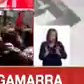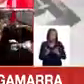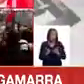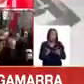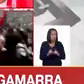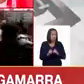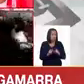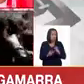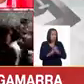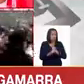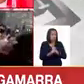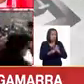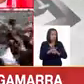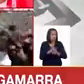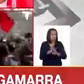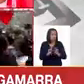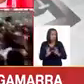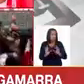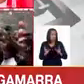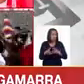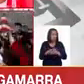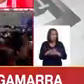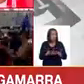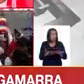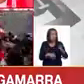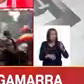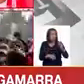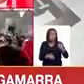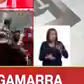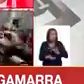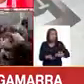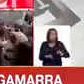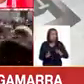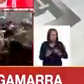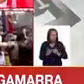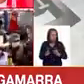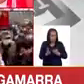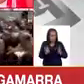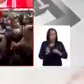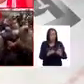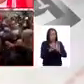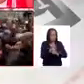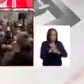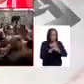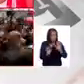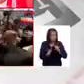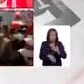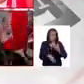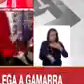su seguridad personal, seguridad del Estado, que le abre paso e intenta protegerlo de cualquier...